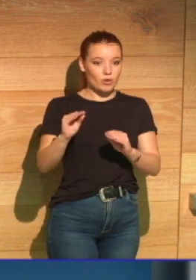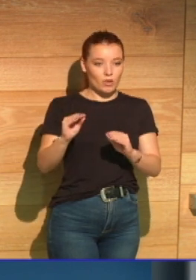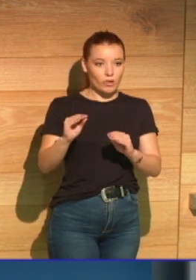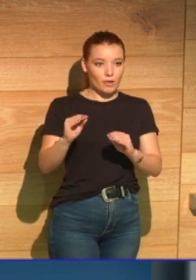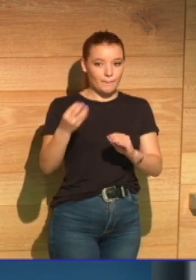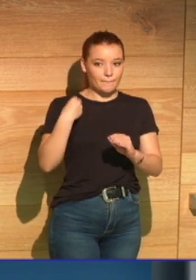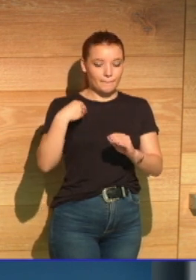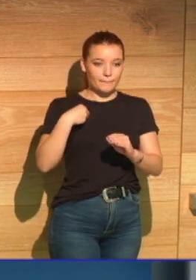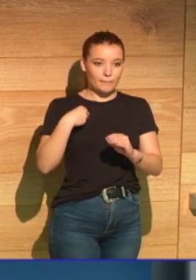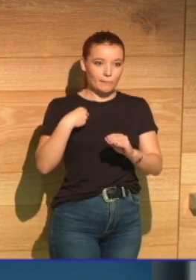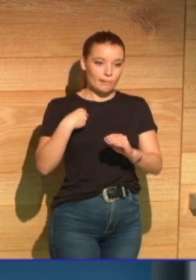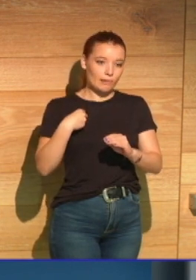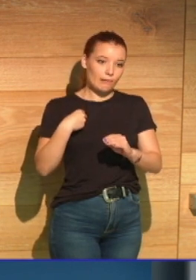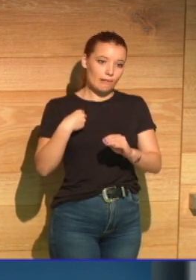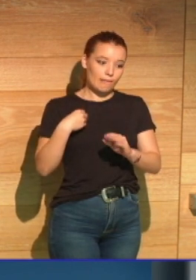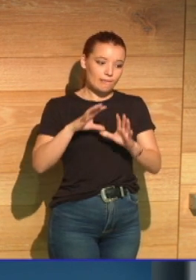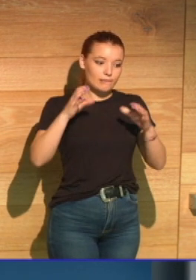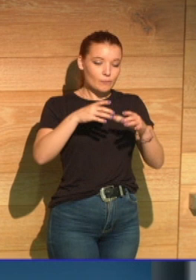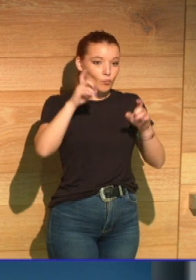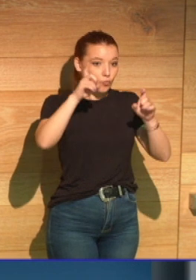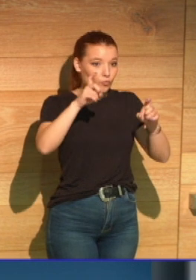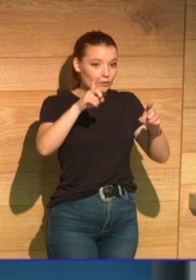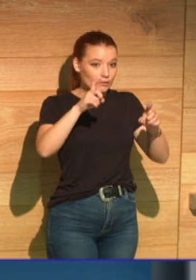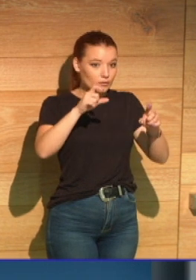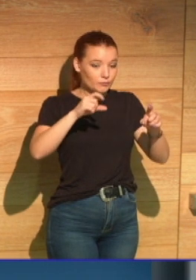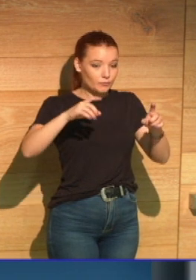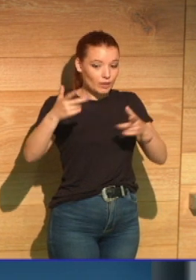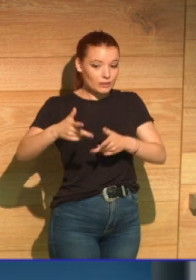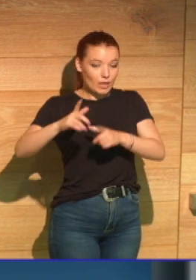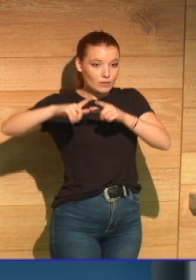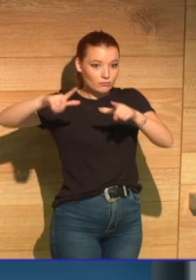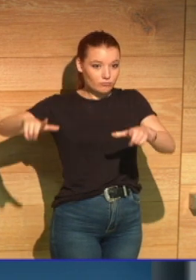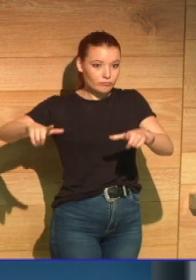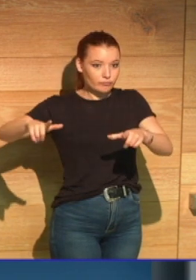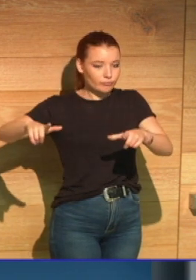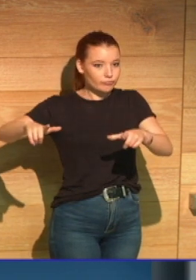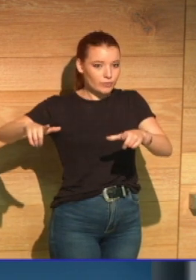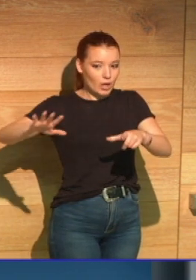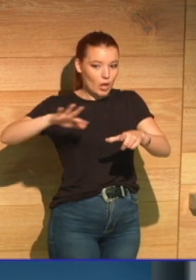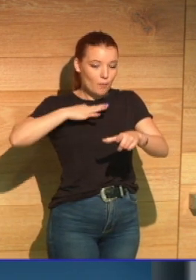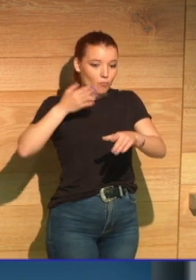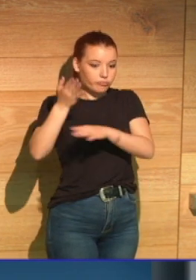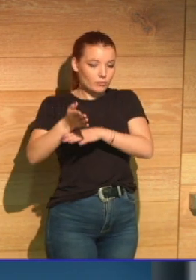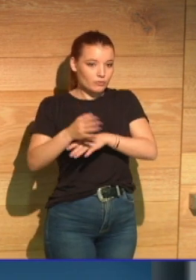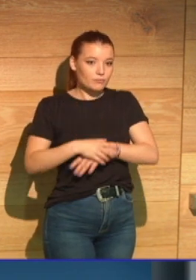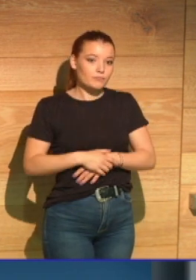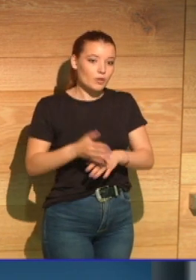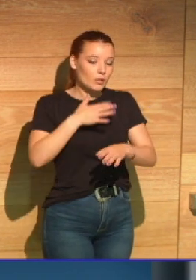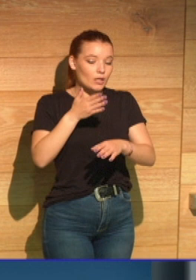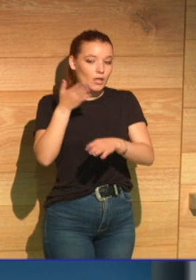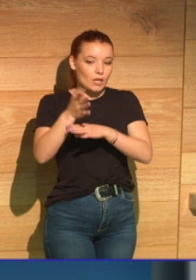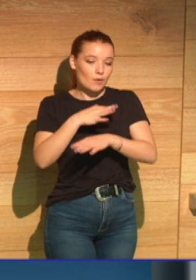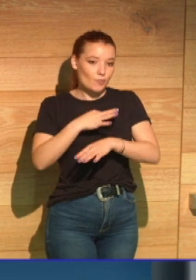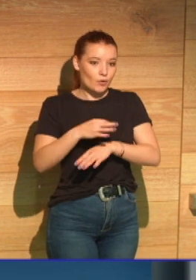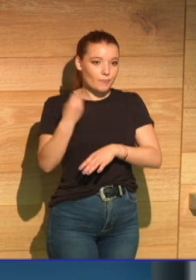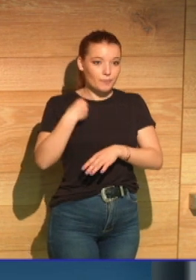intromisión, vamos a llamarla de esa manera, que el equipo educativo tiene en las salas, pues típicas, ustedes saben, de una pinacoteca, poniendo una obra